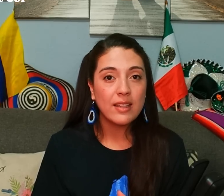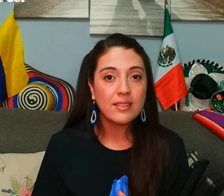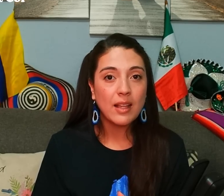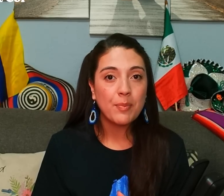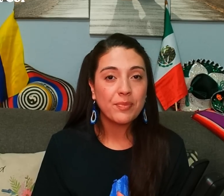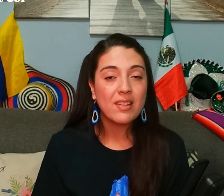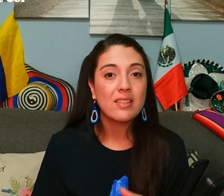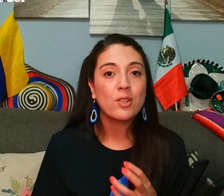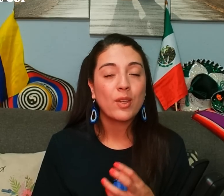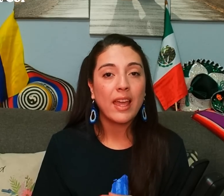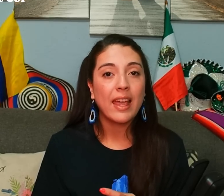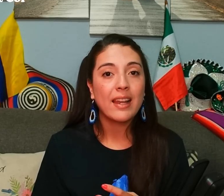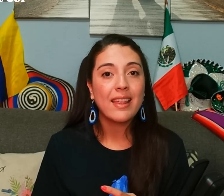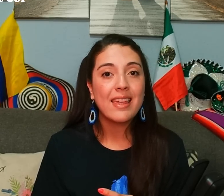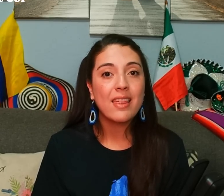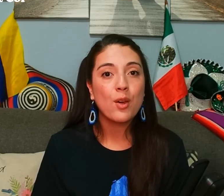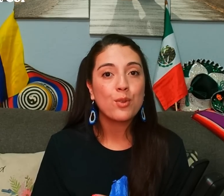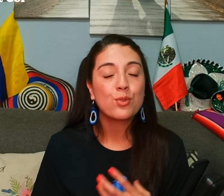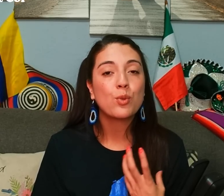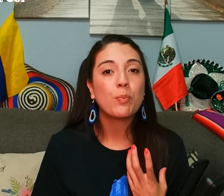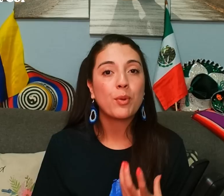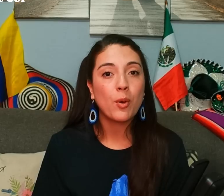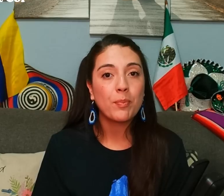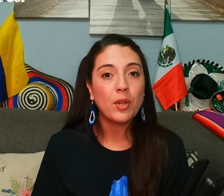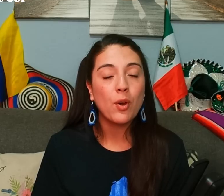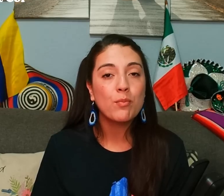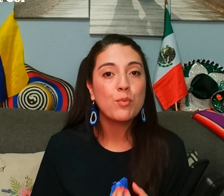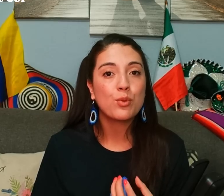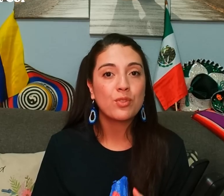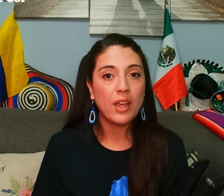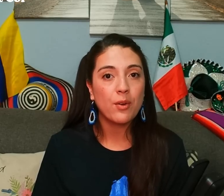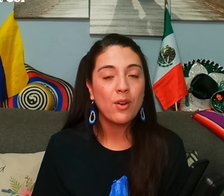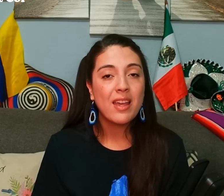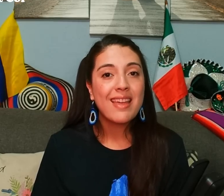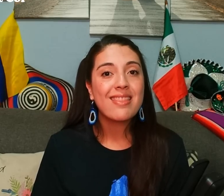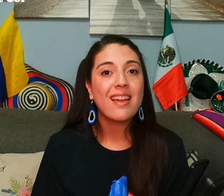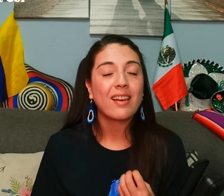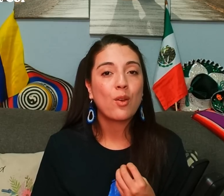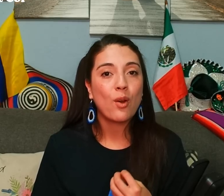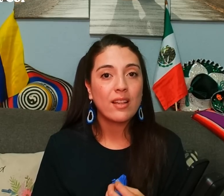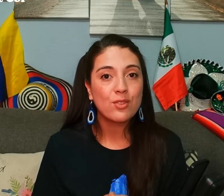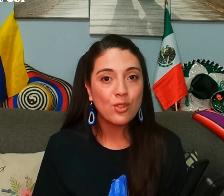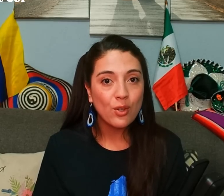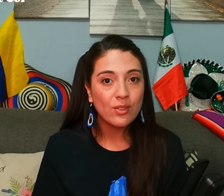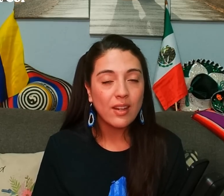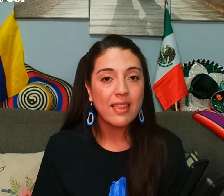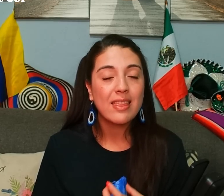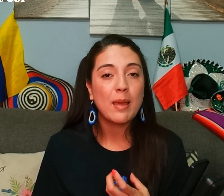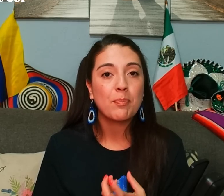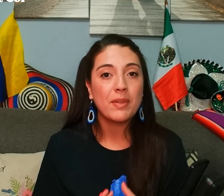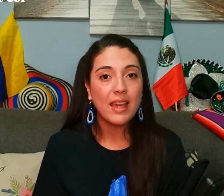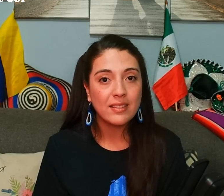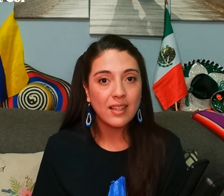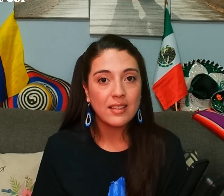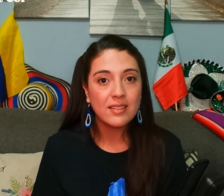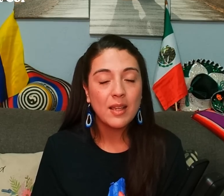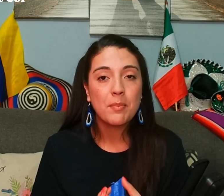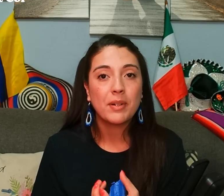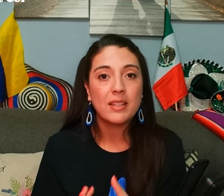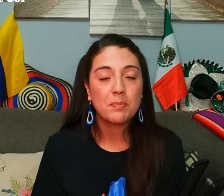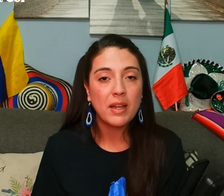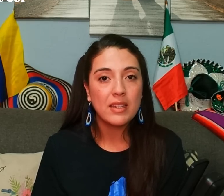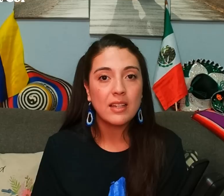era muralista, sino que él ideó su propio museo de recolección de